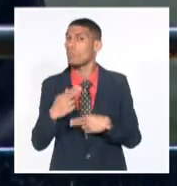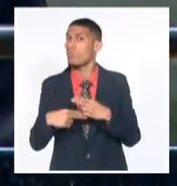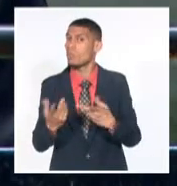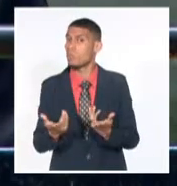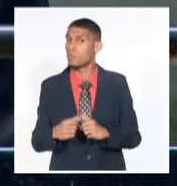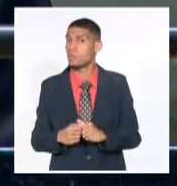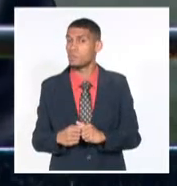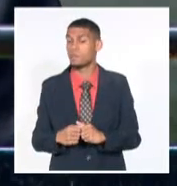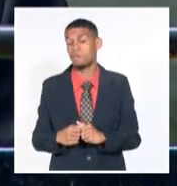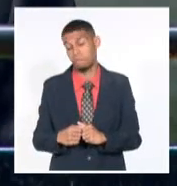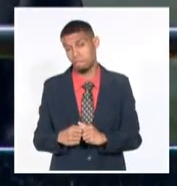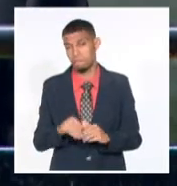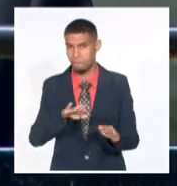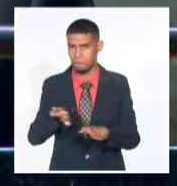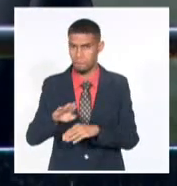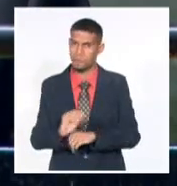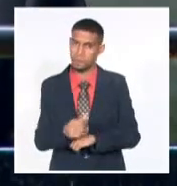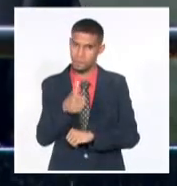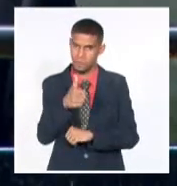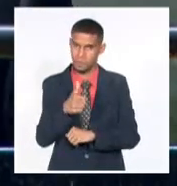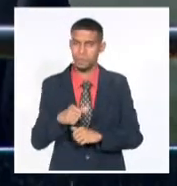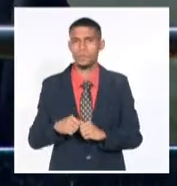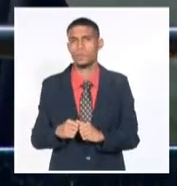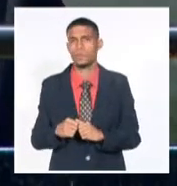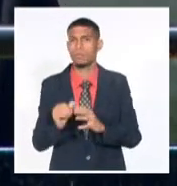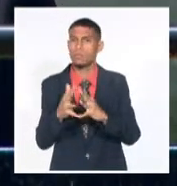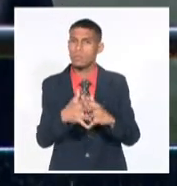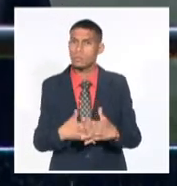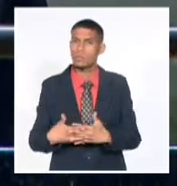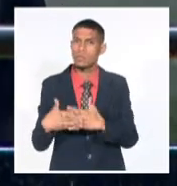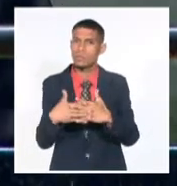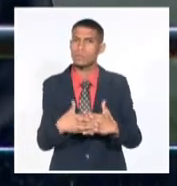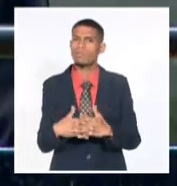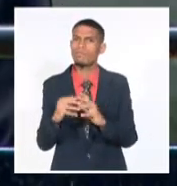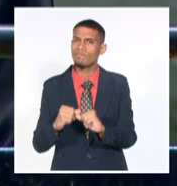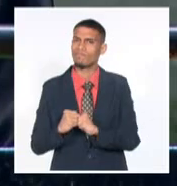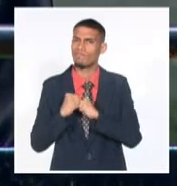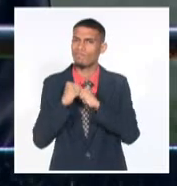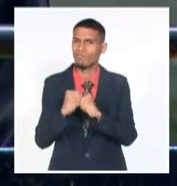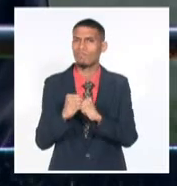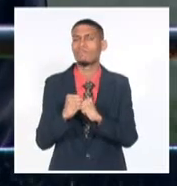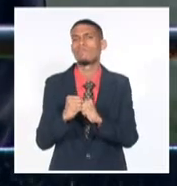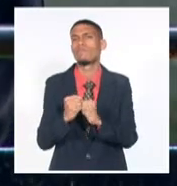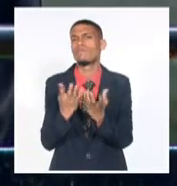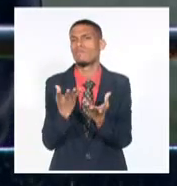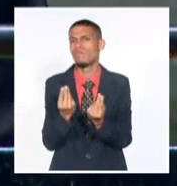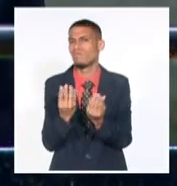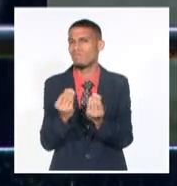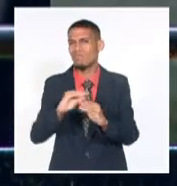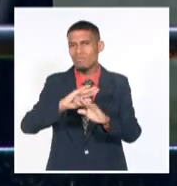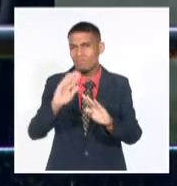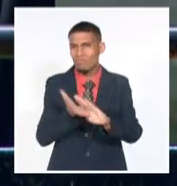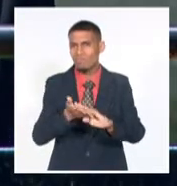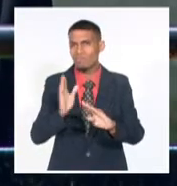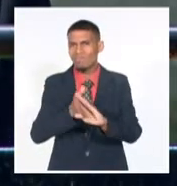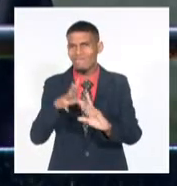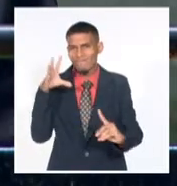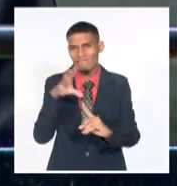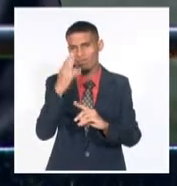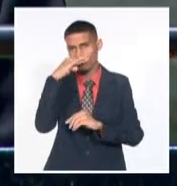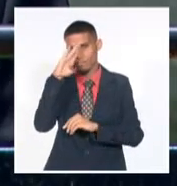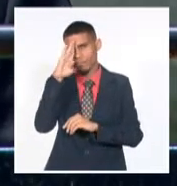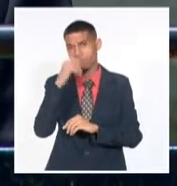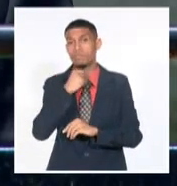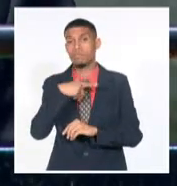Señor presidente, Estados Unidos refuerza sus mecanismos de asedio a Cuba en el sector